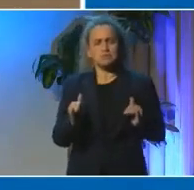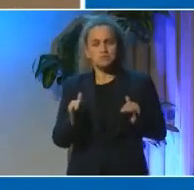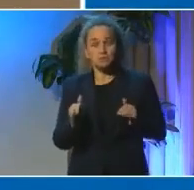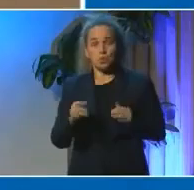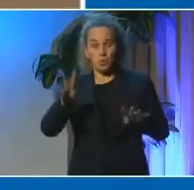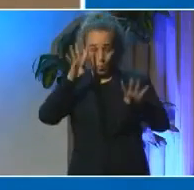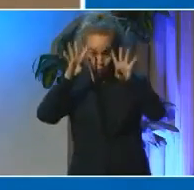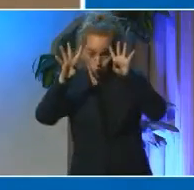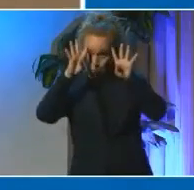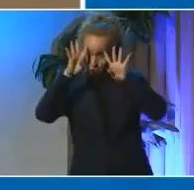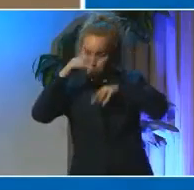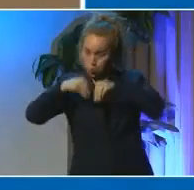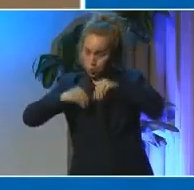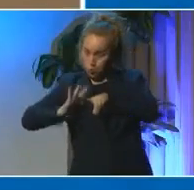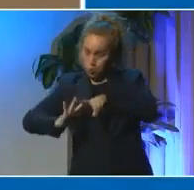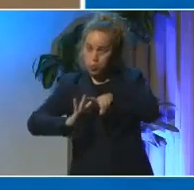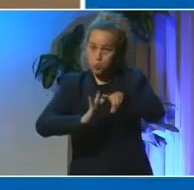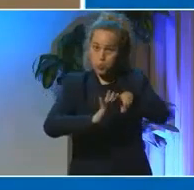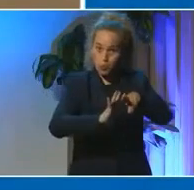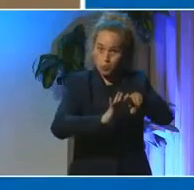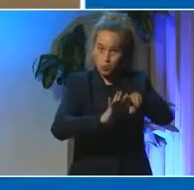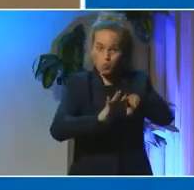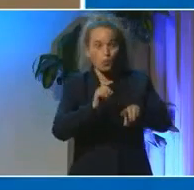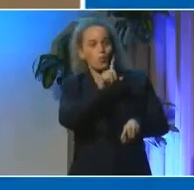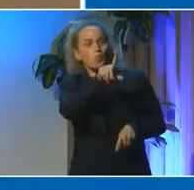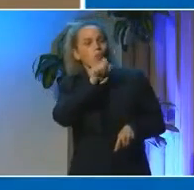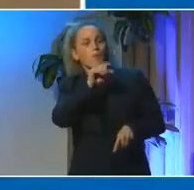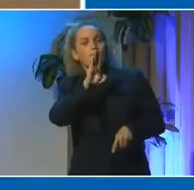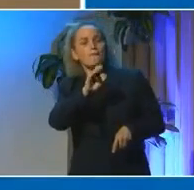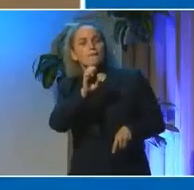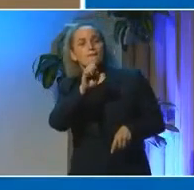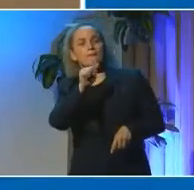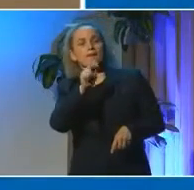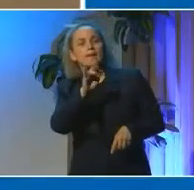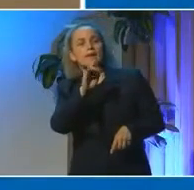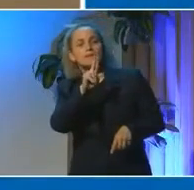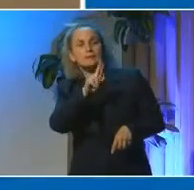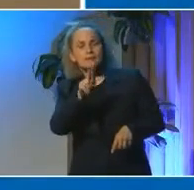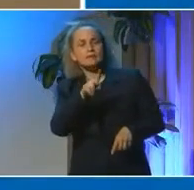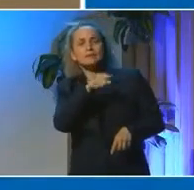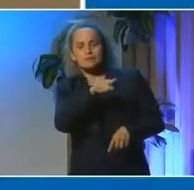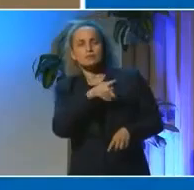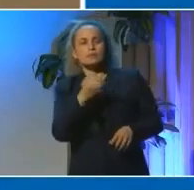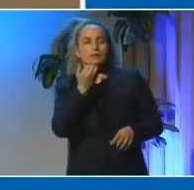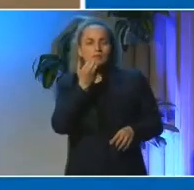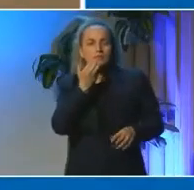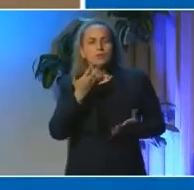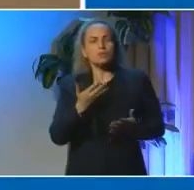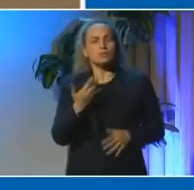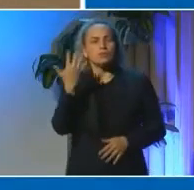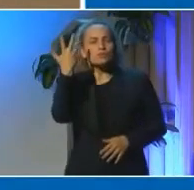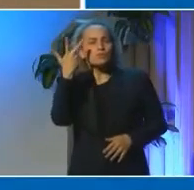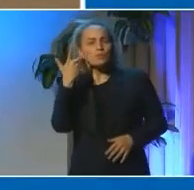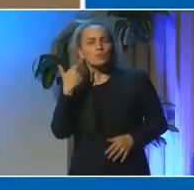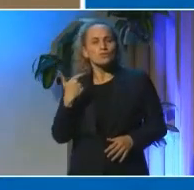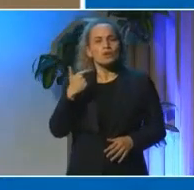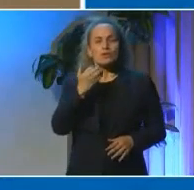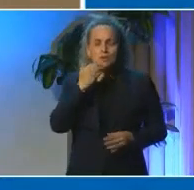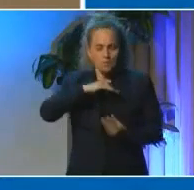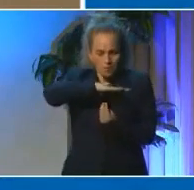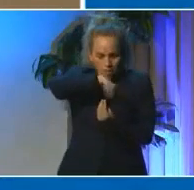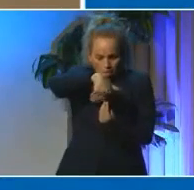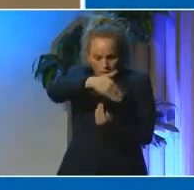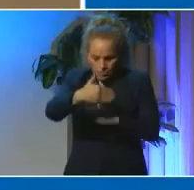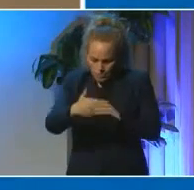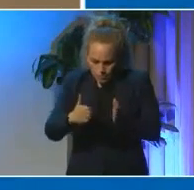innovaciones que están teniendo y quería preguntarle a Beatriz Cómo cómo están manejando en dio ese tema de los empaques siendo una